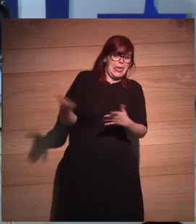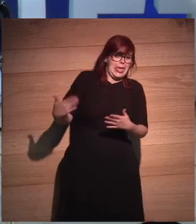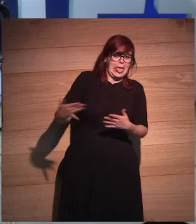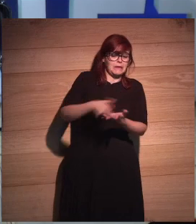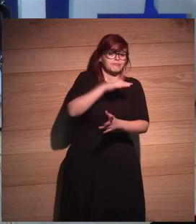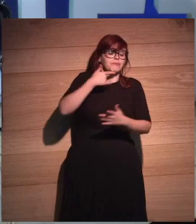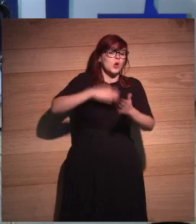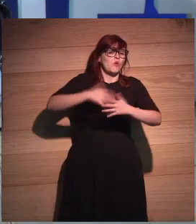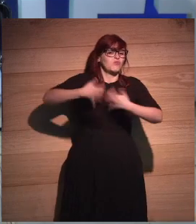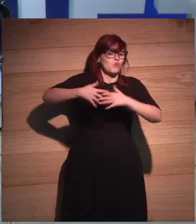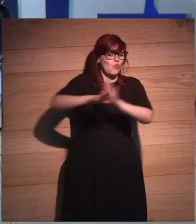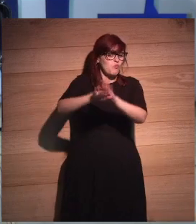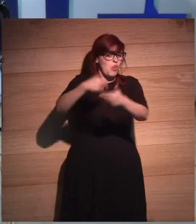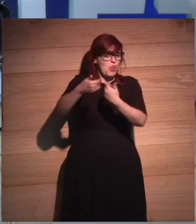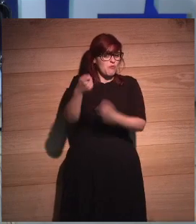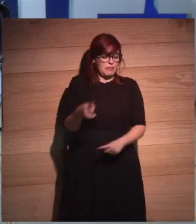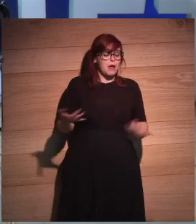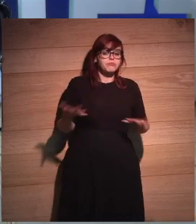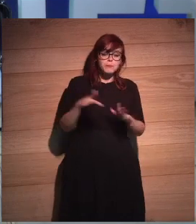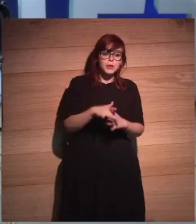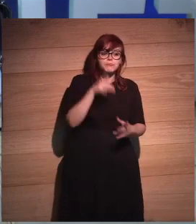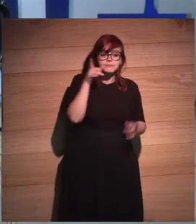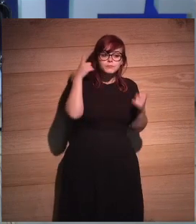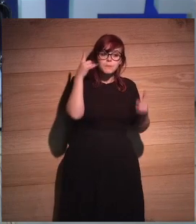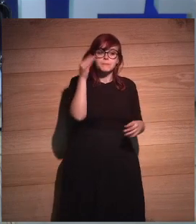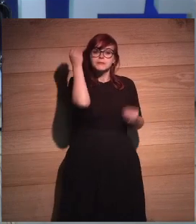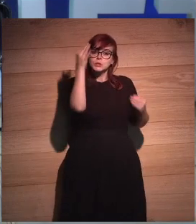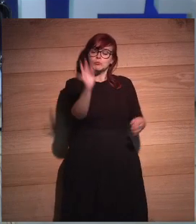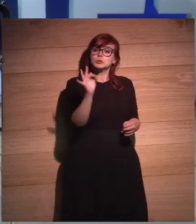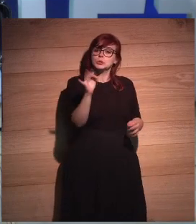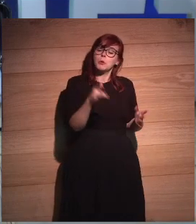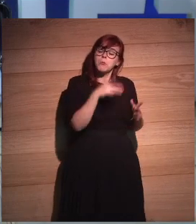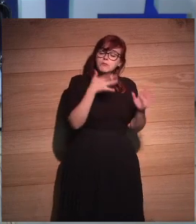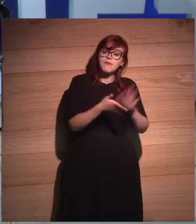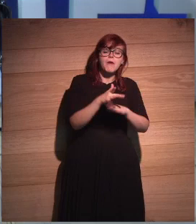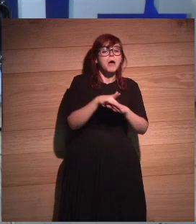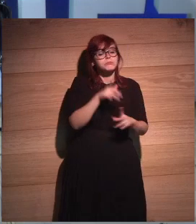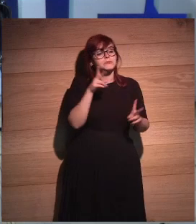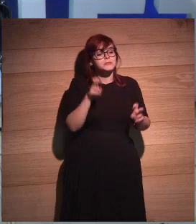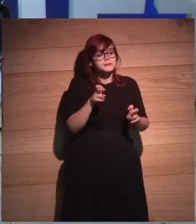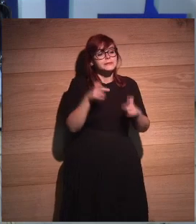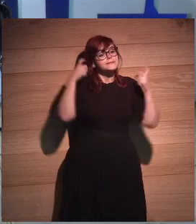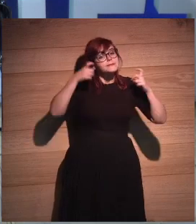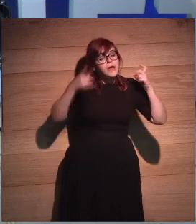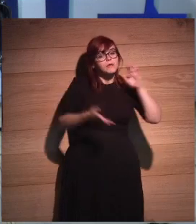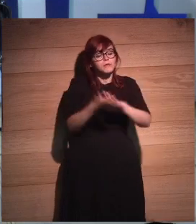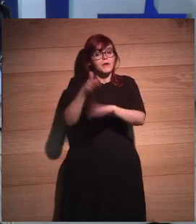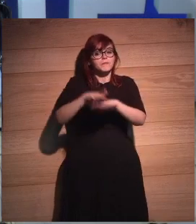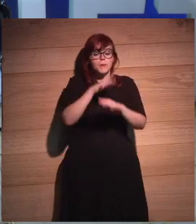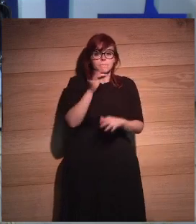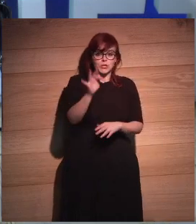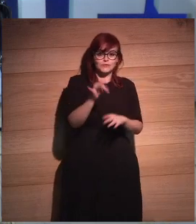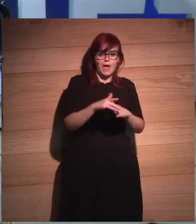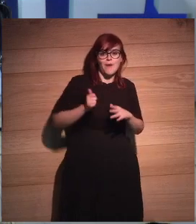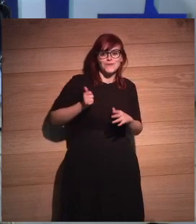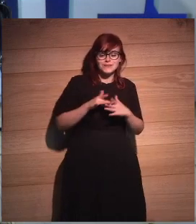que no vais a ningún lado, ¿no? Pero yo de momento soy optimista y creo que tenemos que tener, aprovechar el